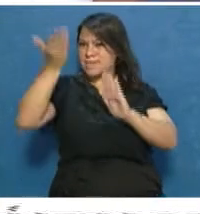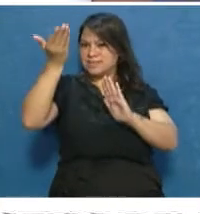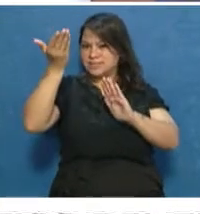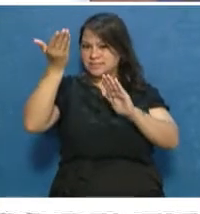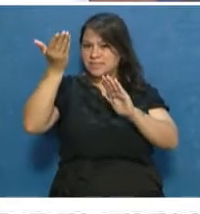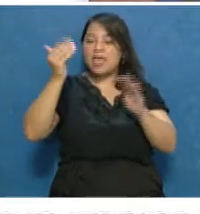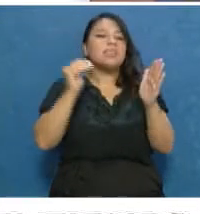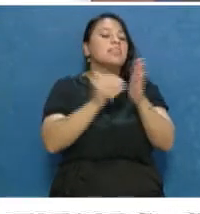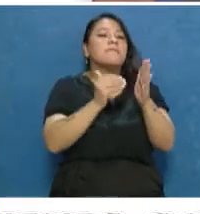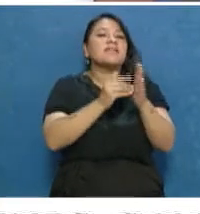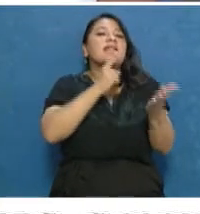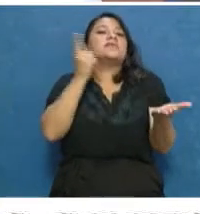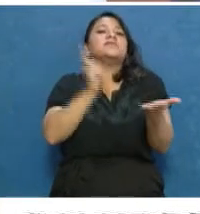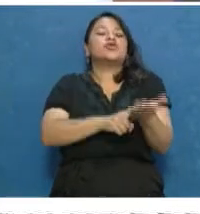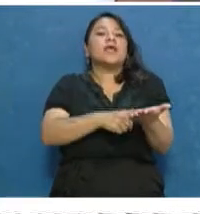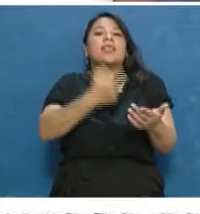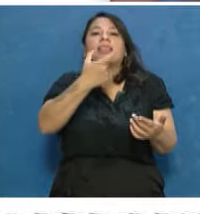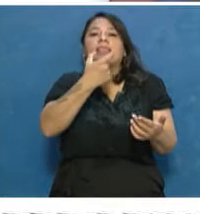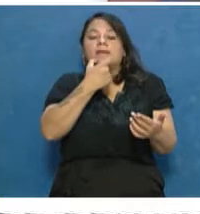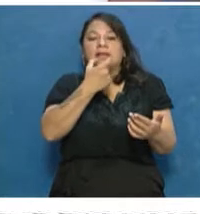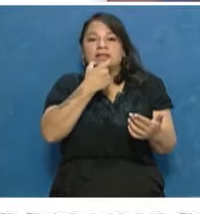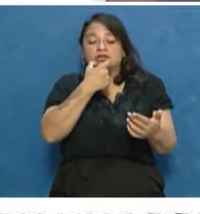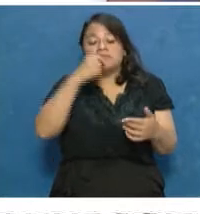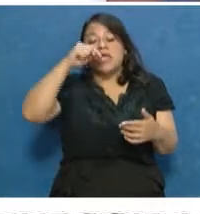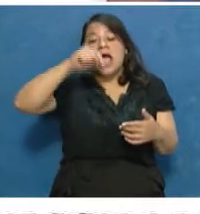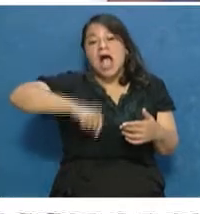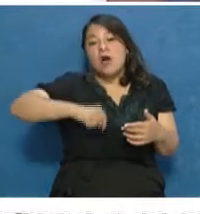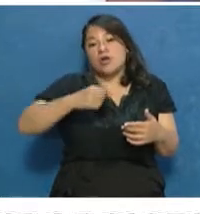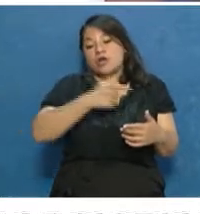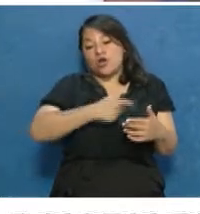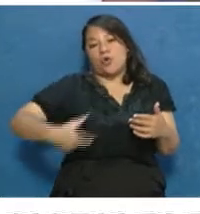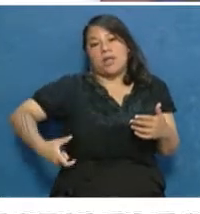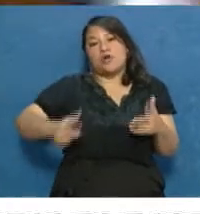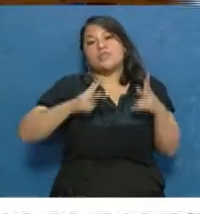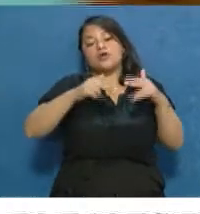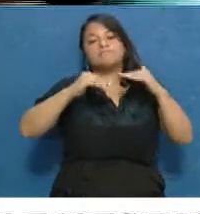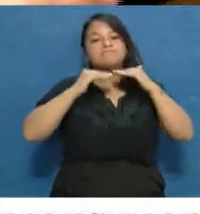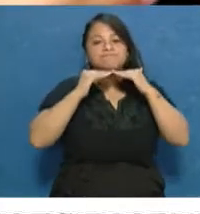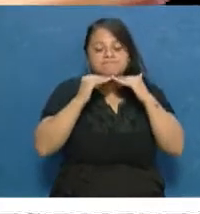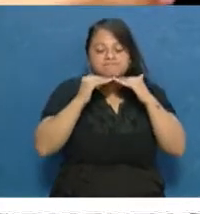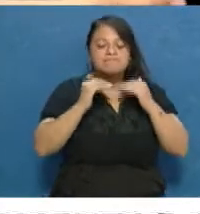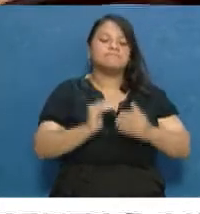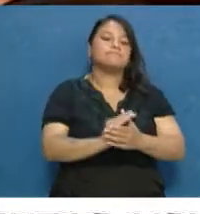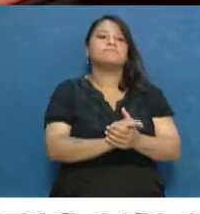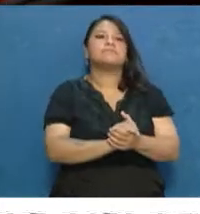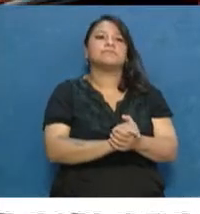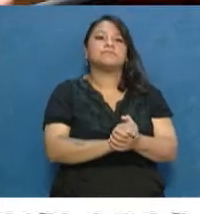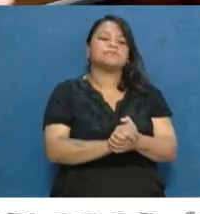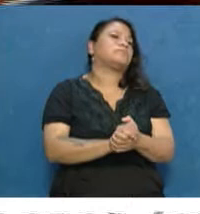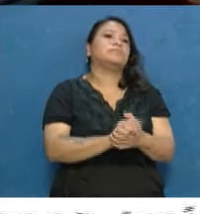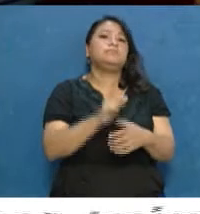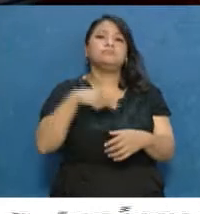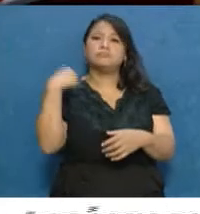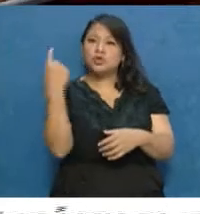desde nuestra provincia. Si te parece, Dani, vamos a escuchar lo que decía Rodolfo Suárez. Nosotros estamos